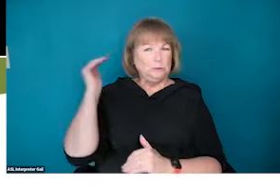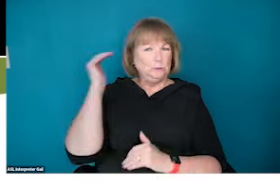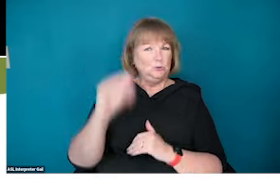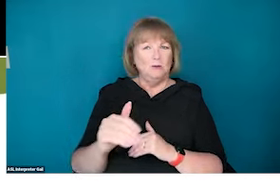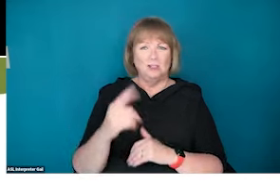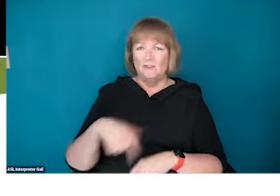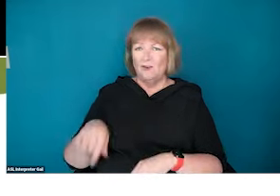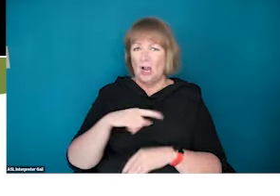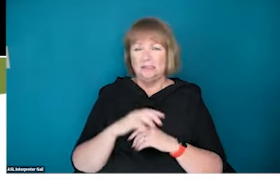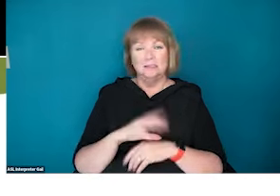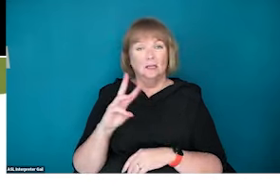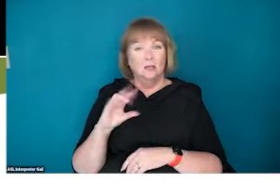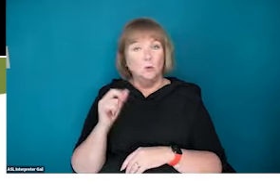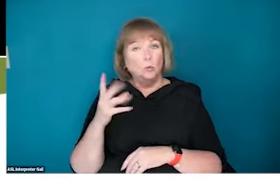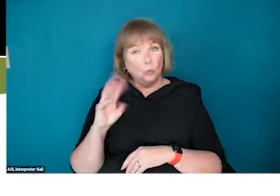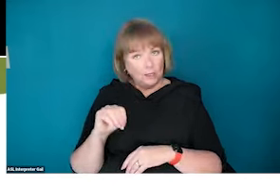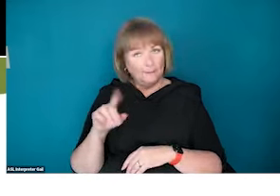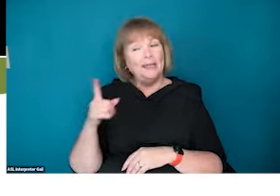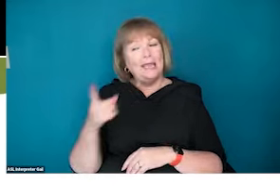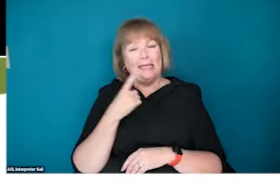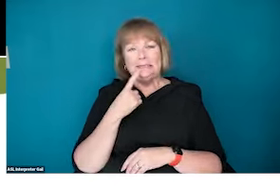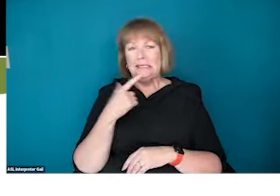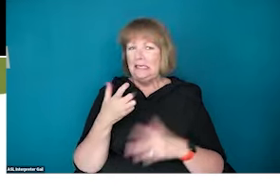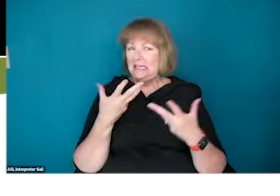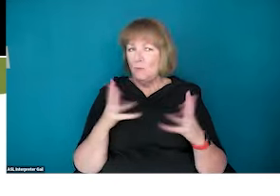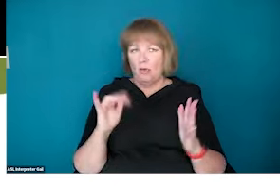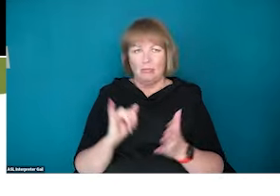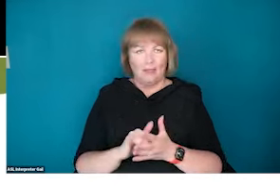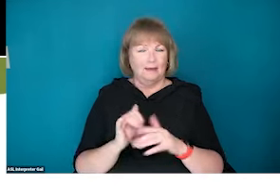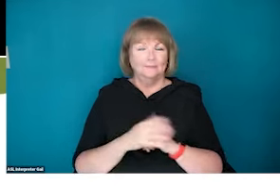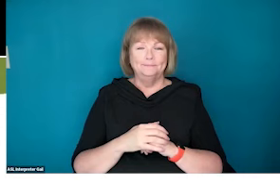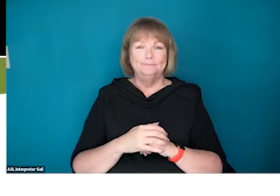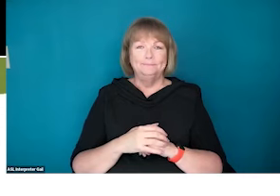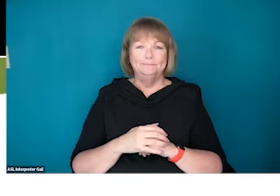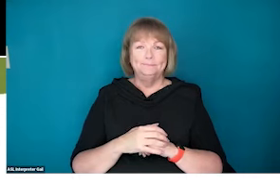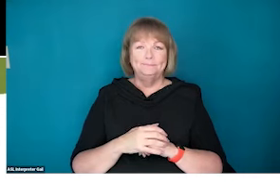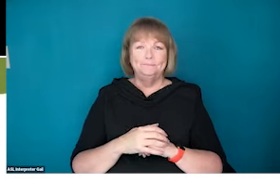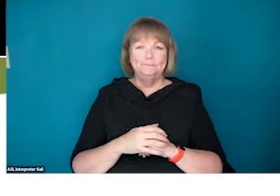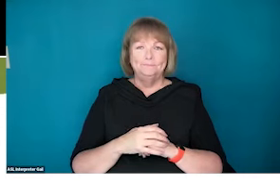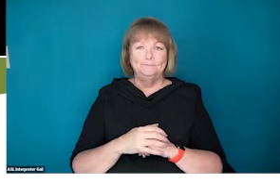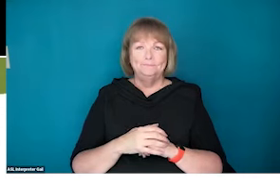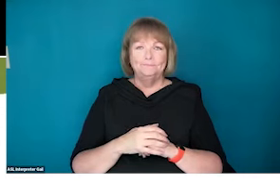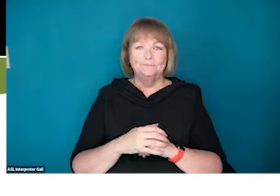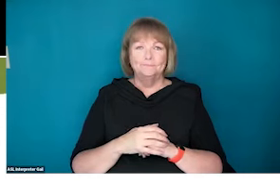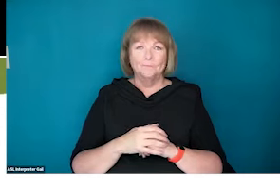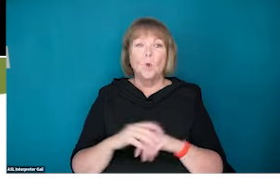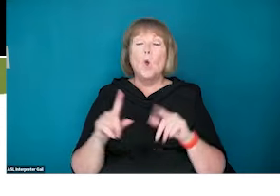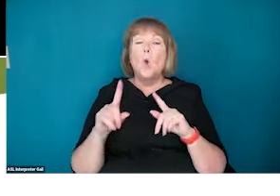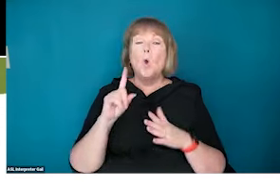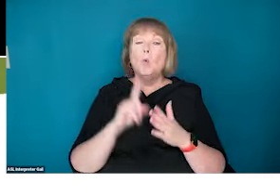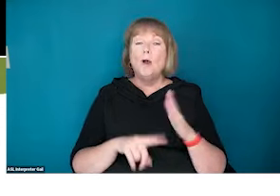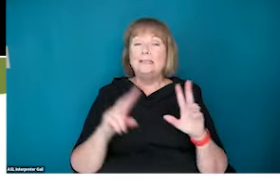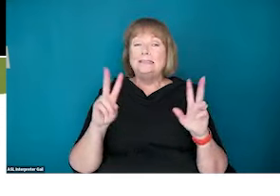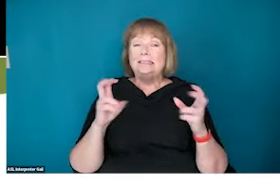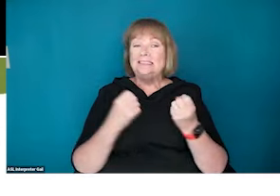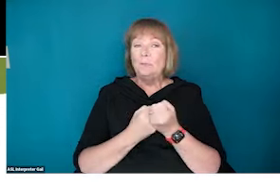es tomar decisiones por nosotros, tomar decisiones por él. Le dan la oportunidad de tomar decisiones, Will,